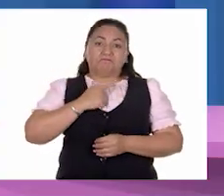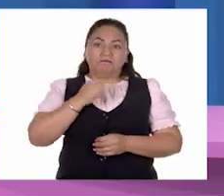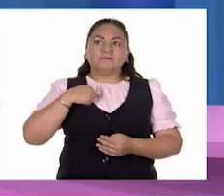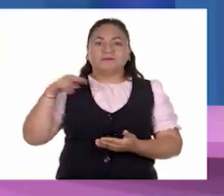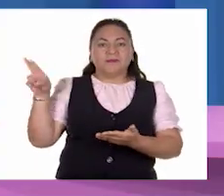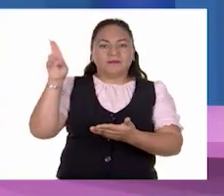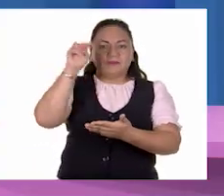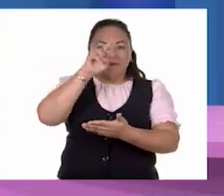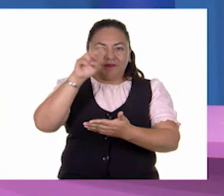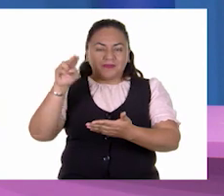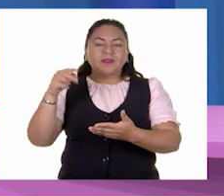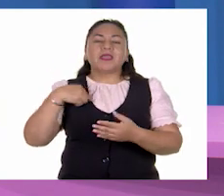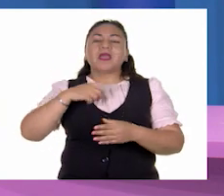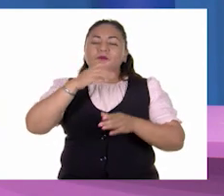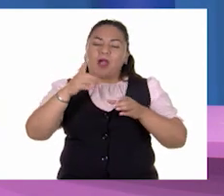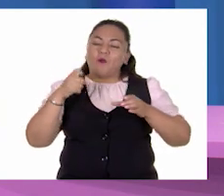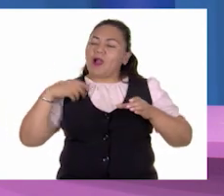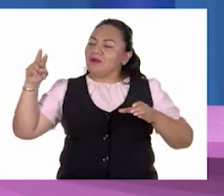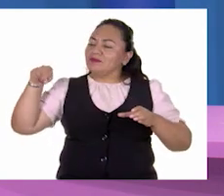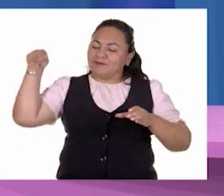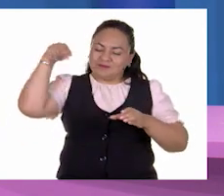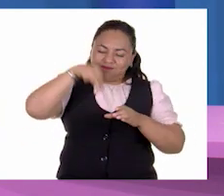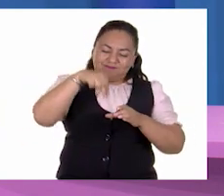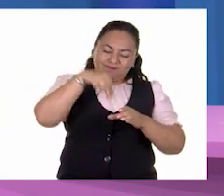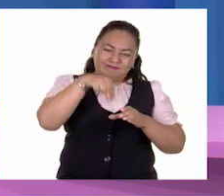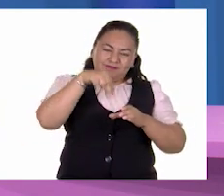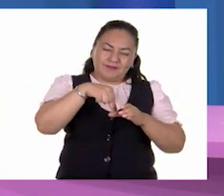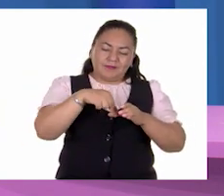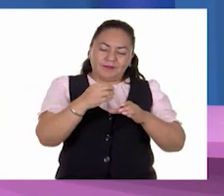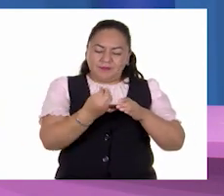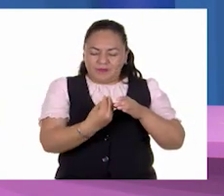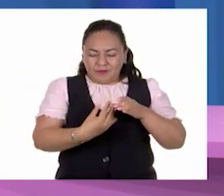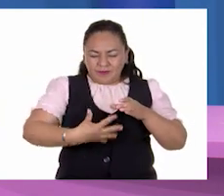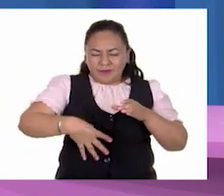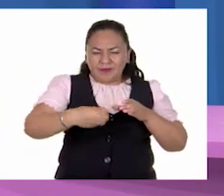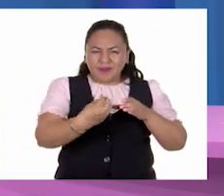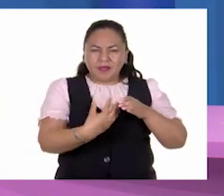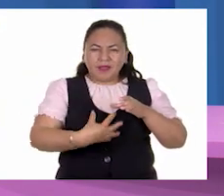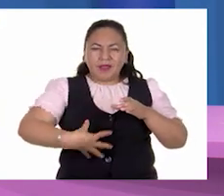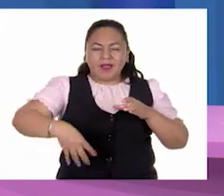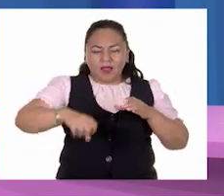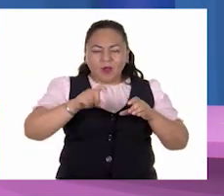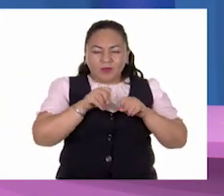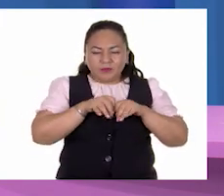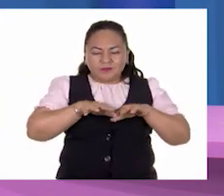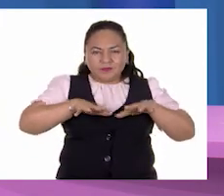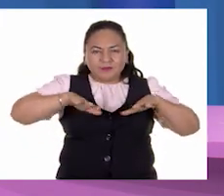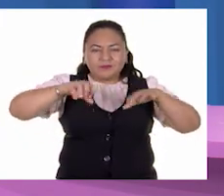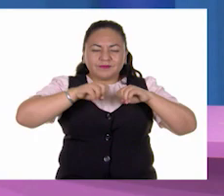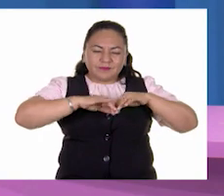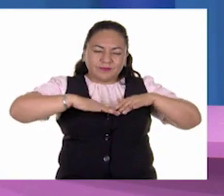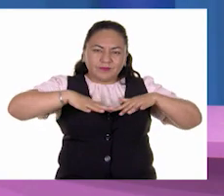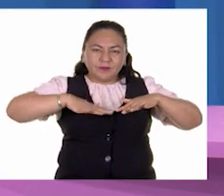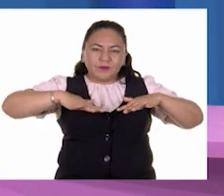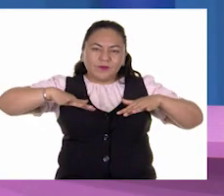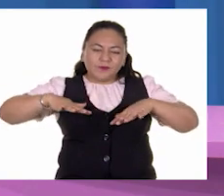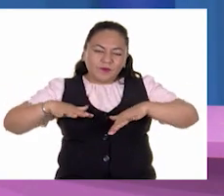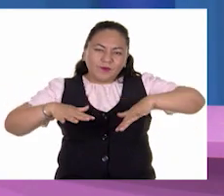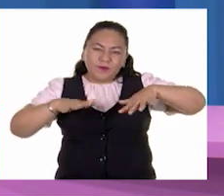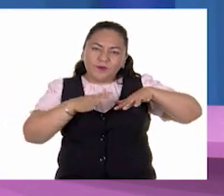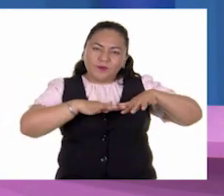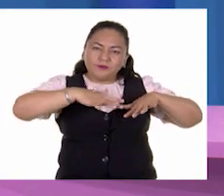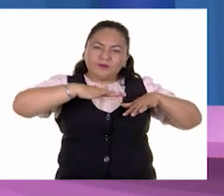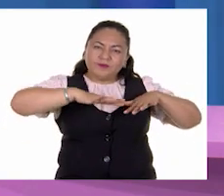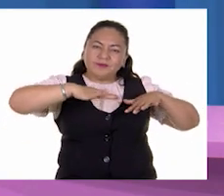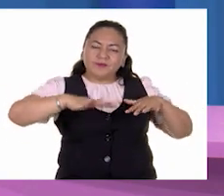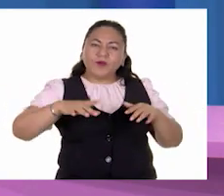acuarela. Cuando enjuago un pincel, los restos de color que le quedan forman tiritas en el agua que siguen una manera un poco ondulante